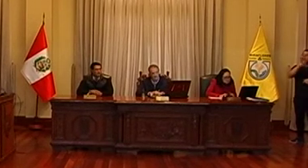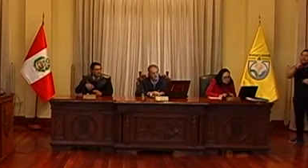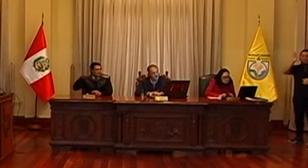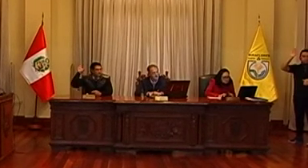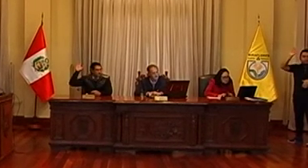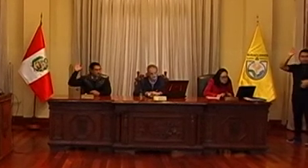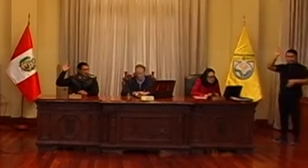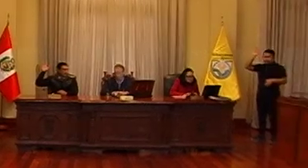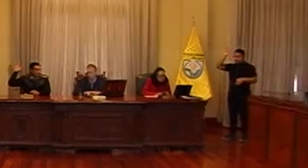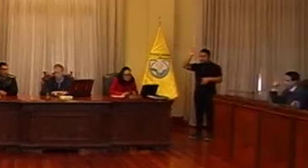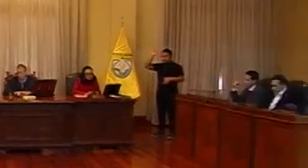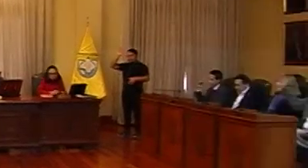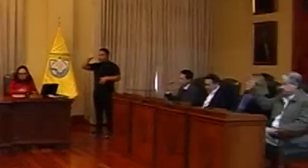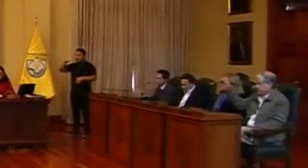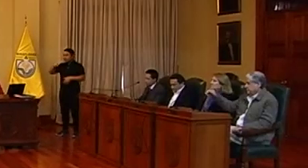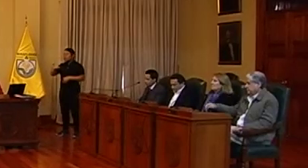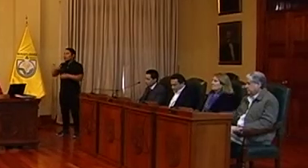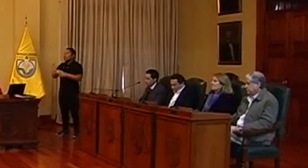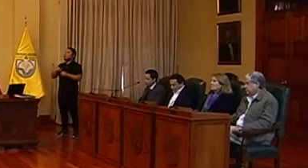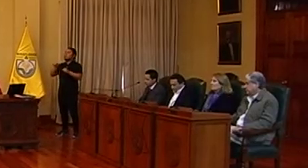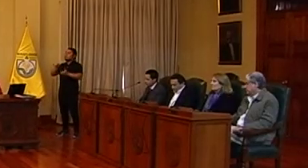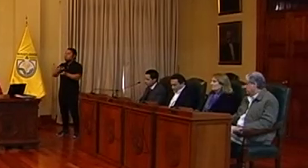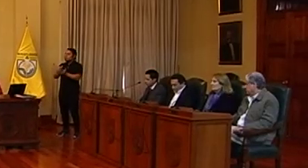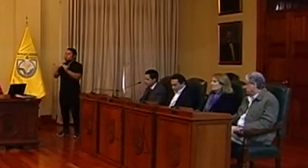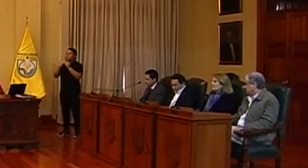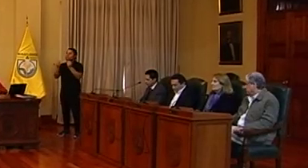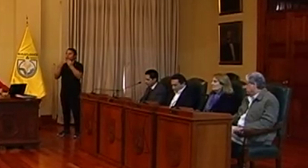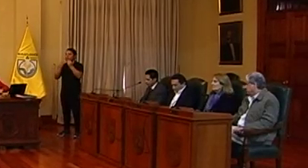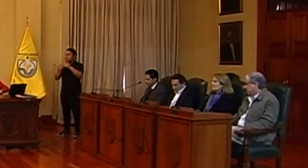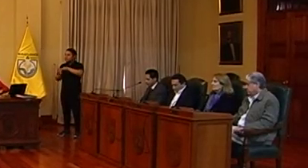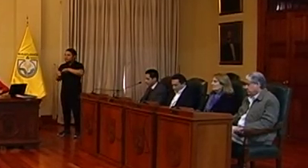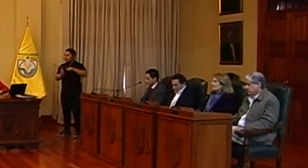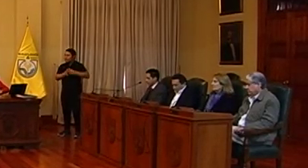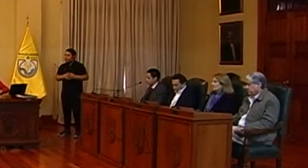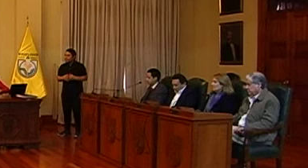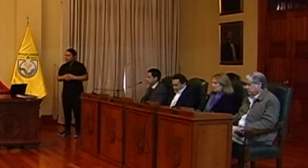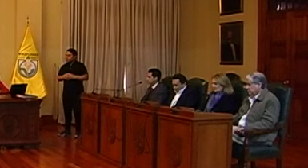conformidad. Se aprueba por unanimidad de votos también. Muchas gracias.